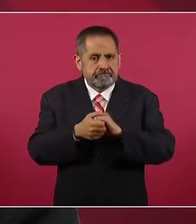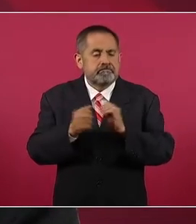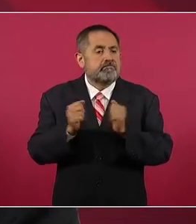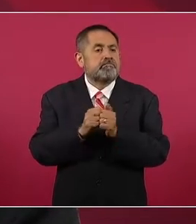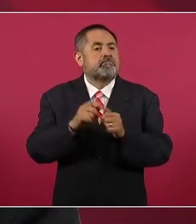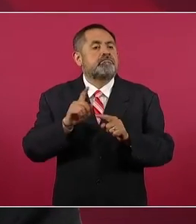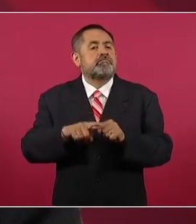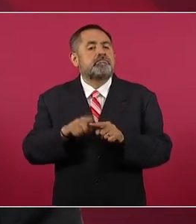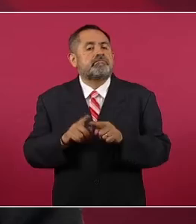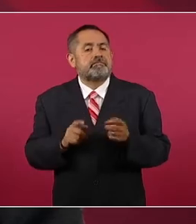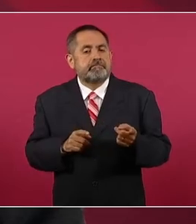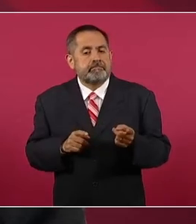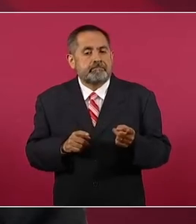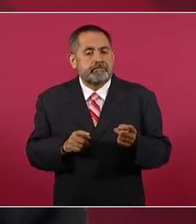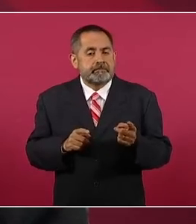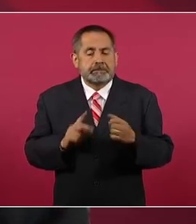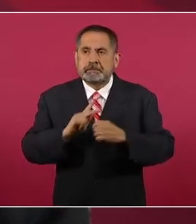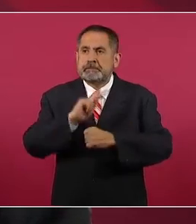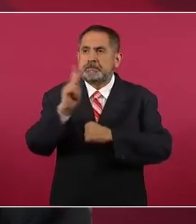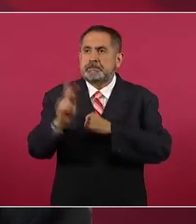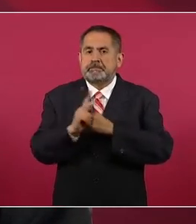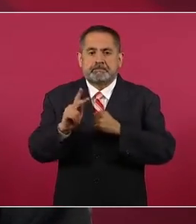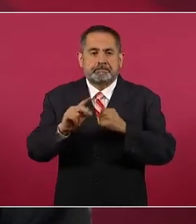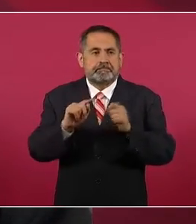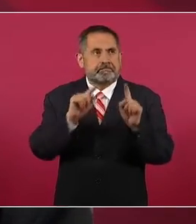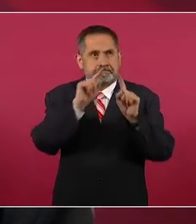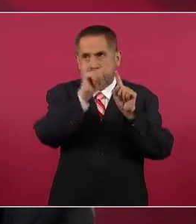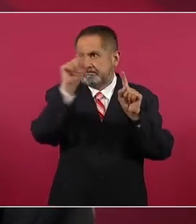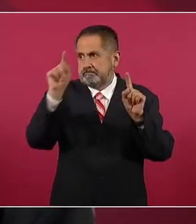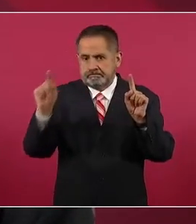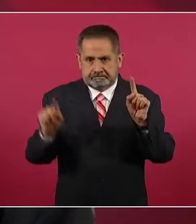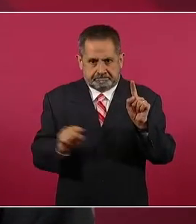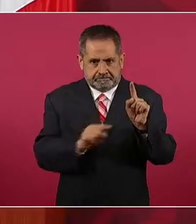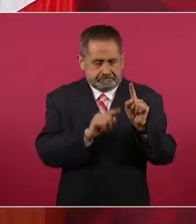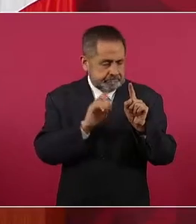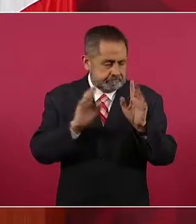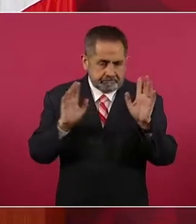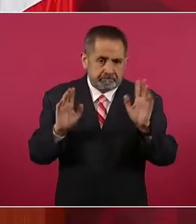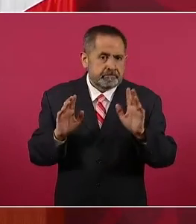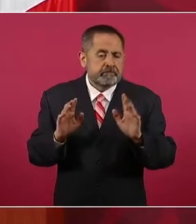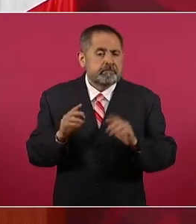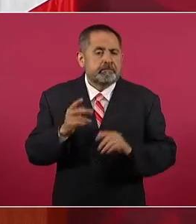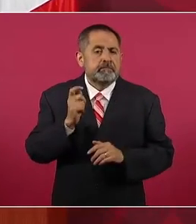entre las naciones, sobre todo